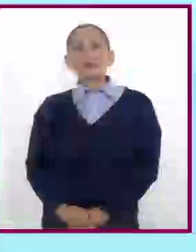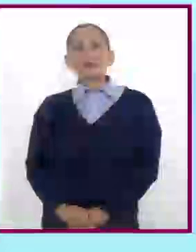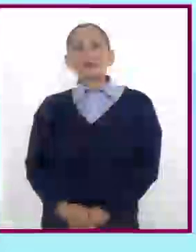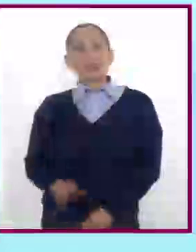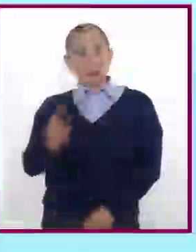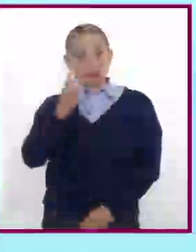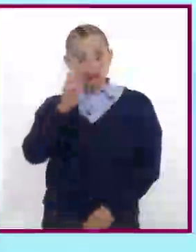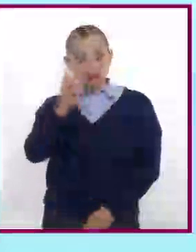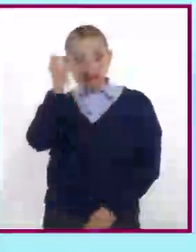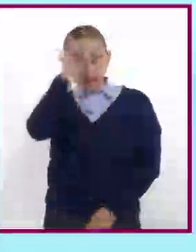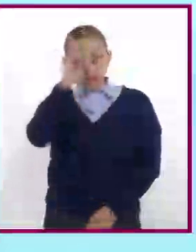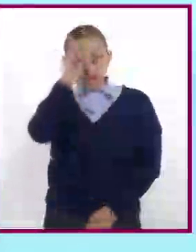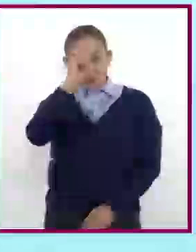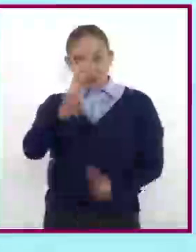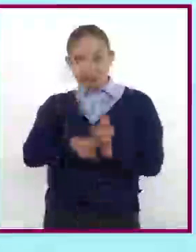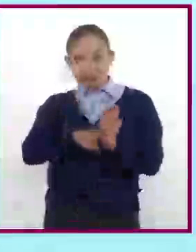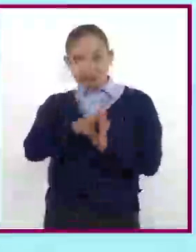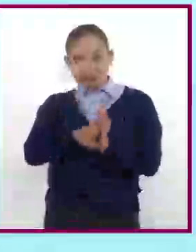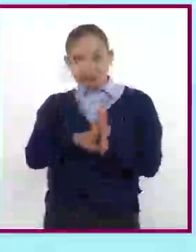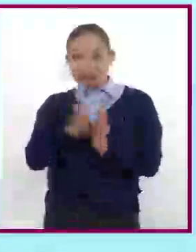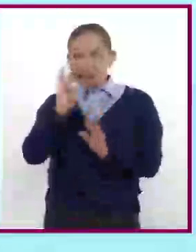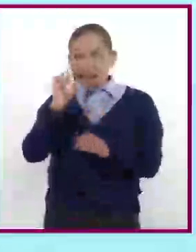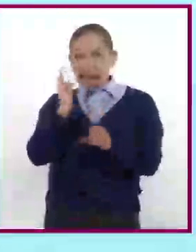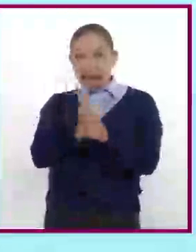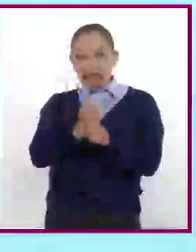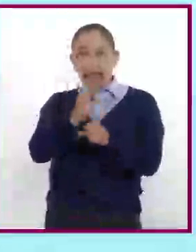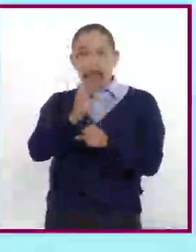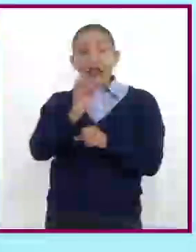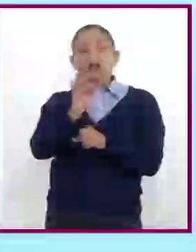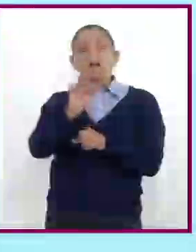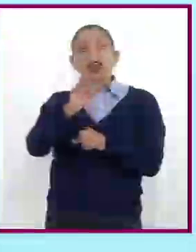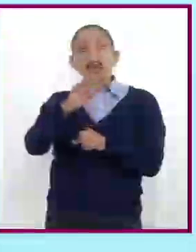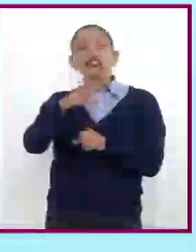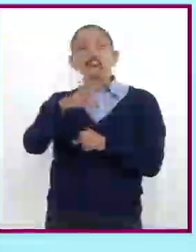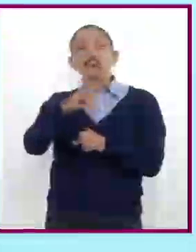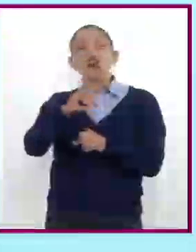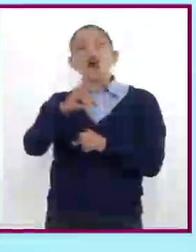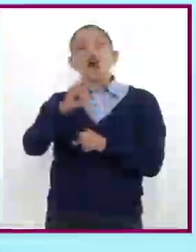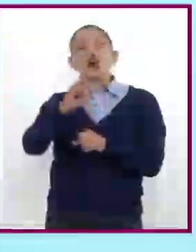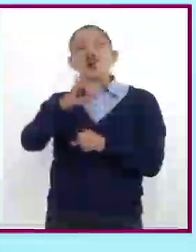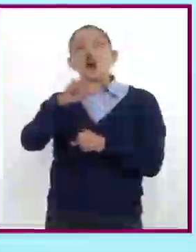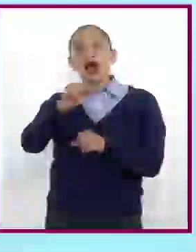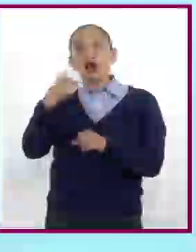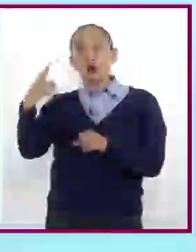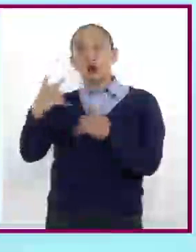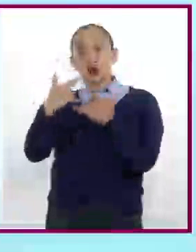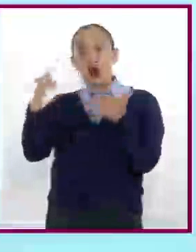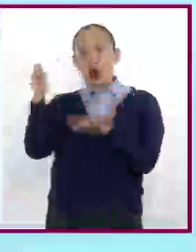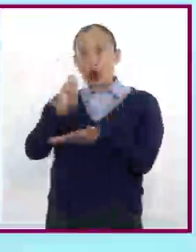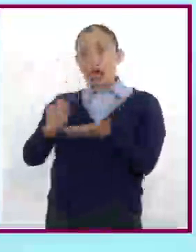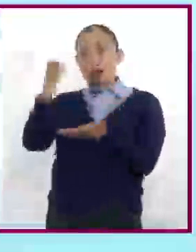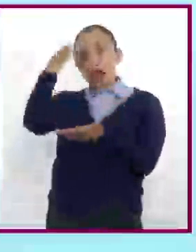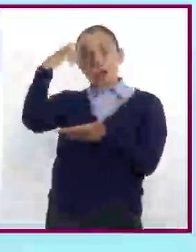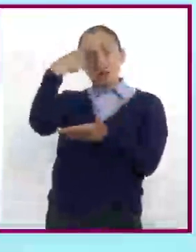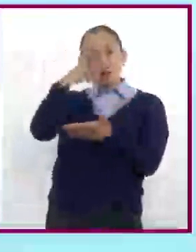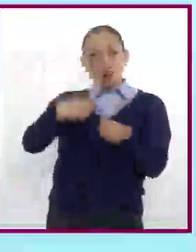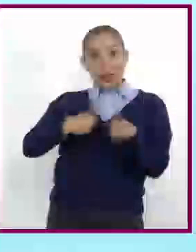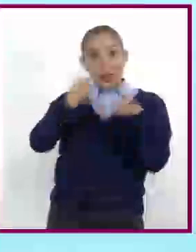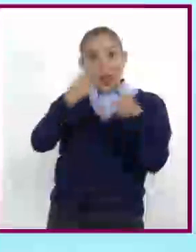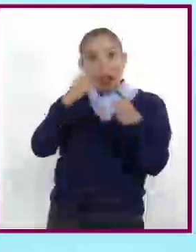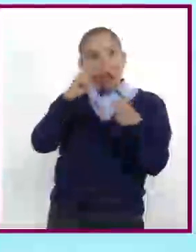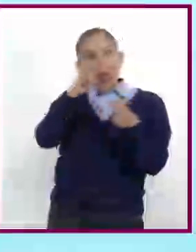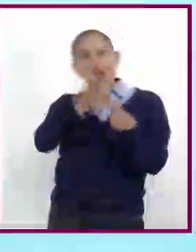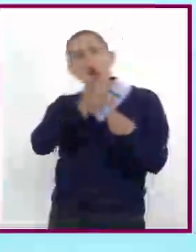¿Qué les pareció el video? Como se dieron cuenta, Francisco Rojas González nutrió sus cuentos con experiencias propias. Retrata